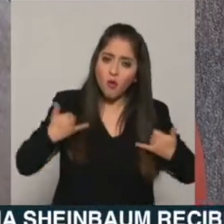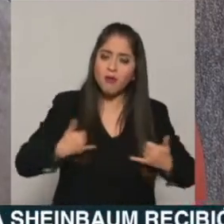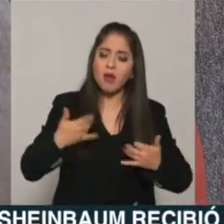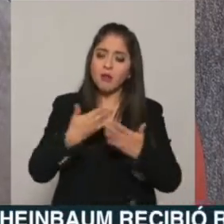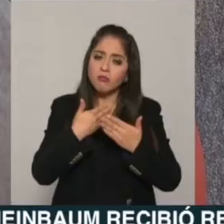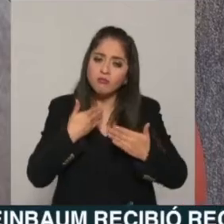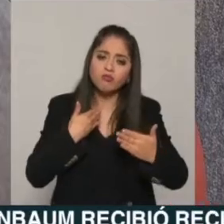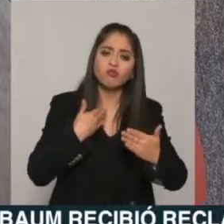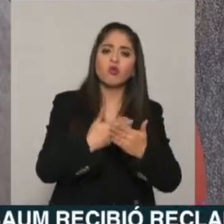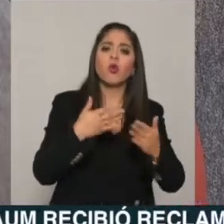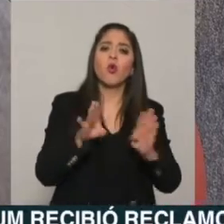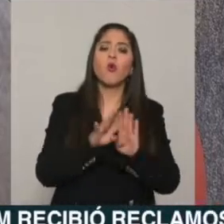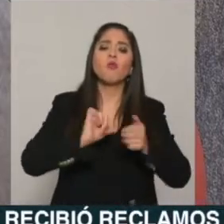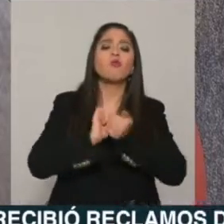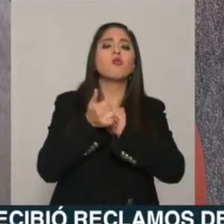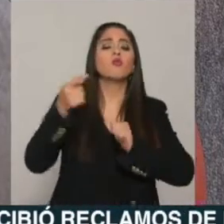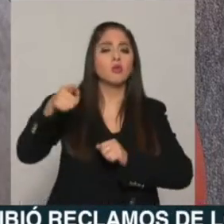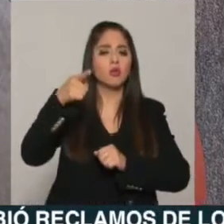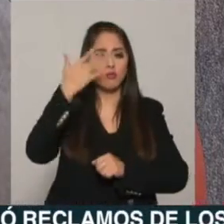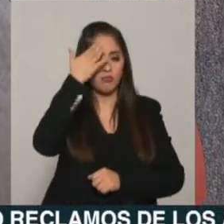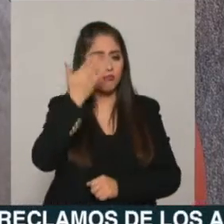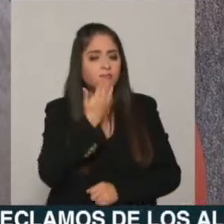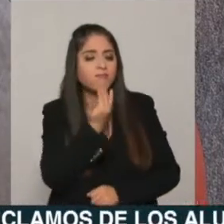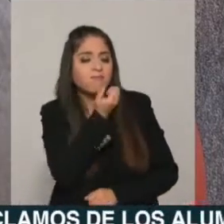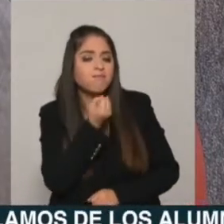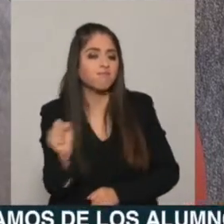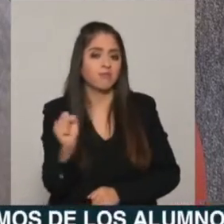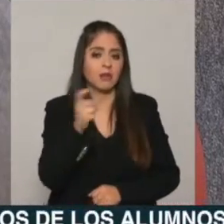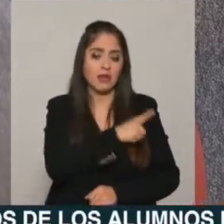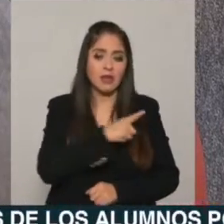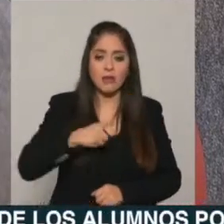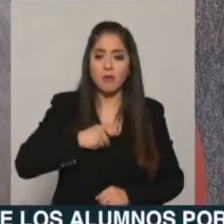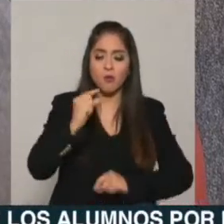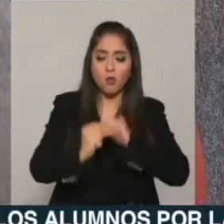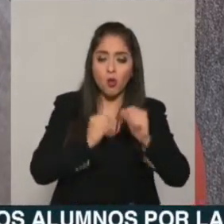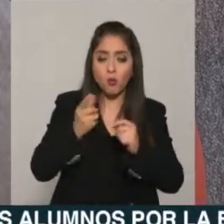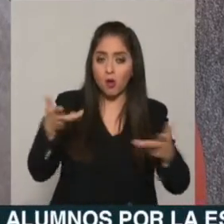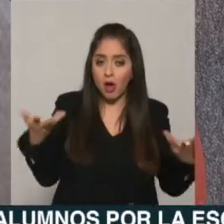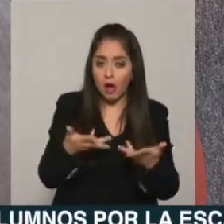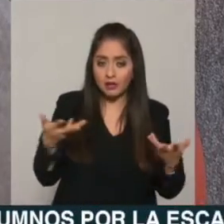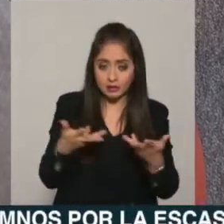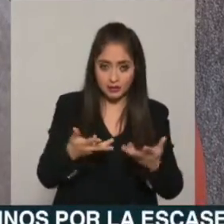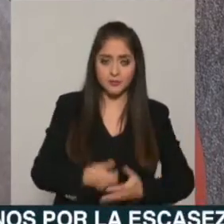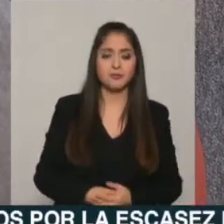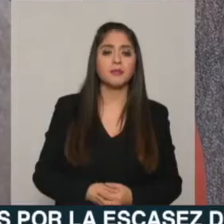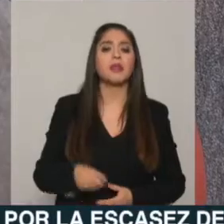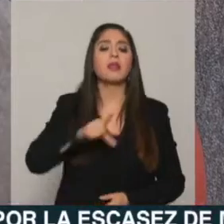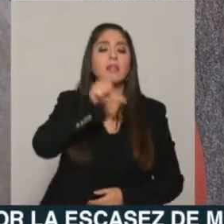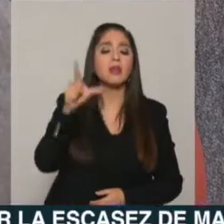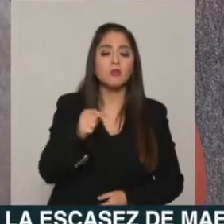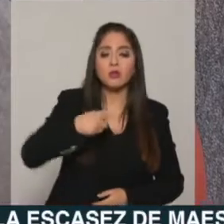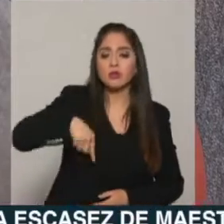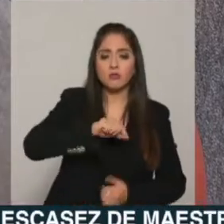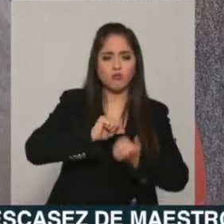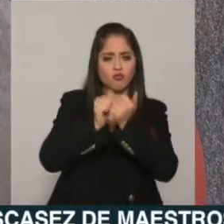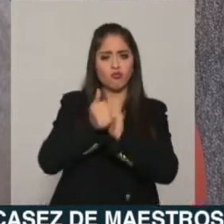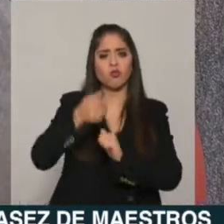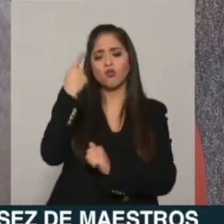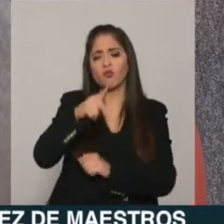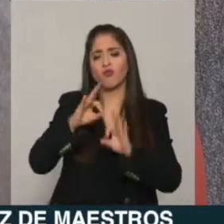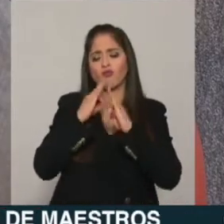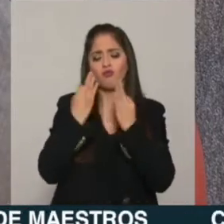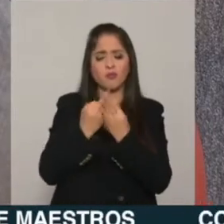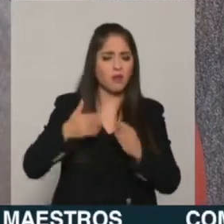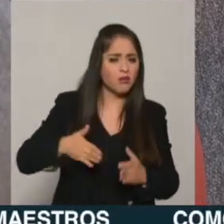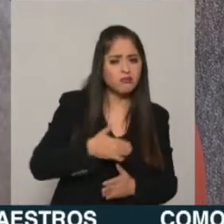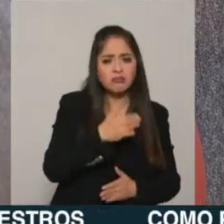todas sus potencialidades, hay que tratar de sacarlas y evitar que sigan por un camino que lo lleve